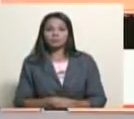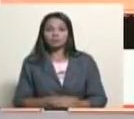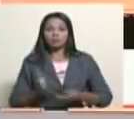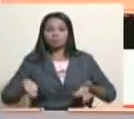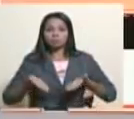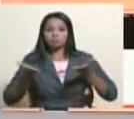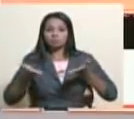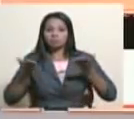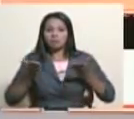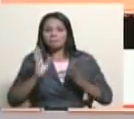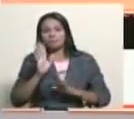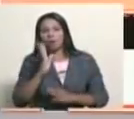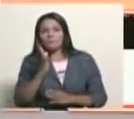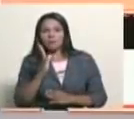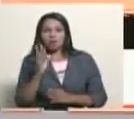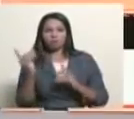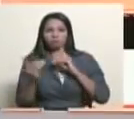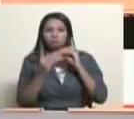arrancaron hace